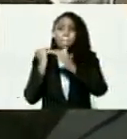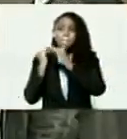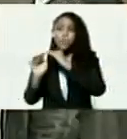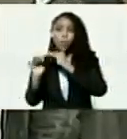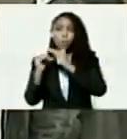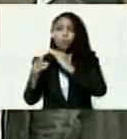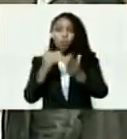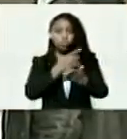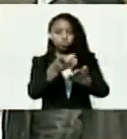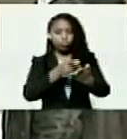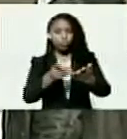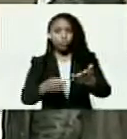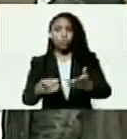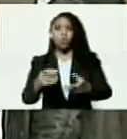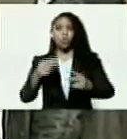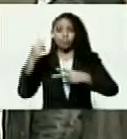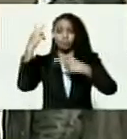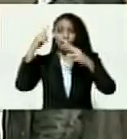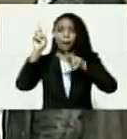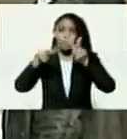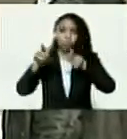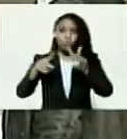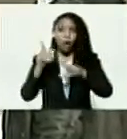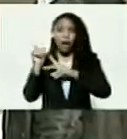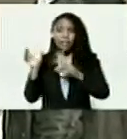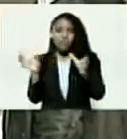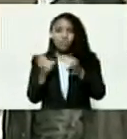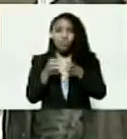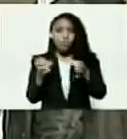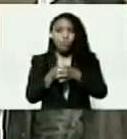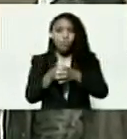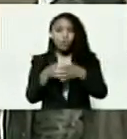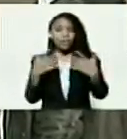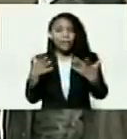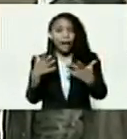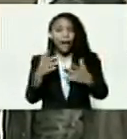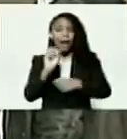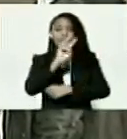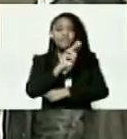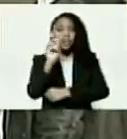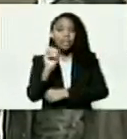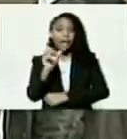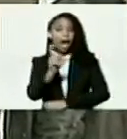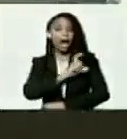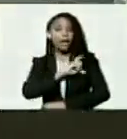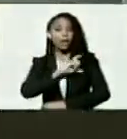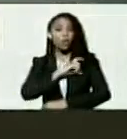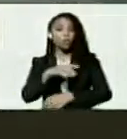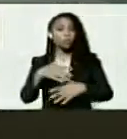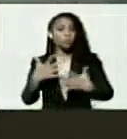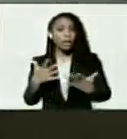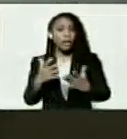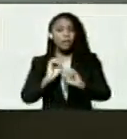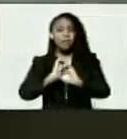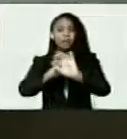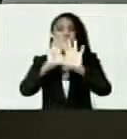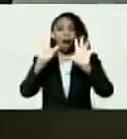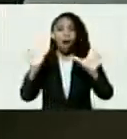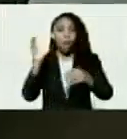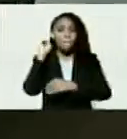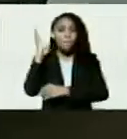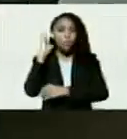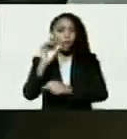su documentación, sus expedientes y esta comisión que a partir del 20 de enero se declaró en